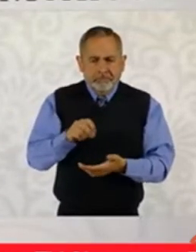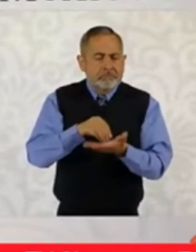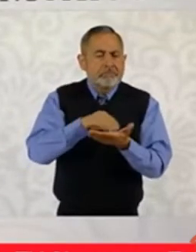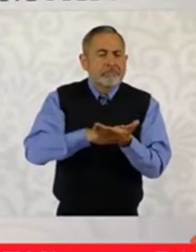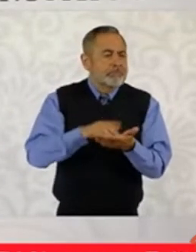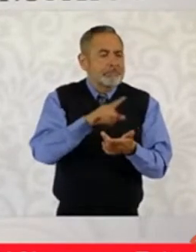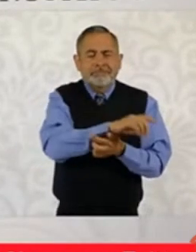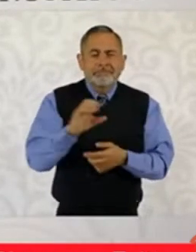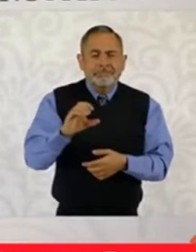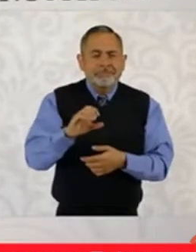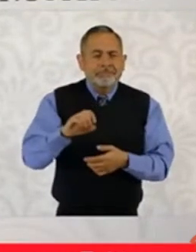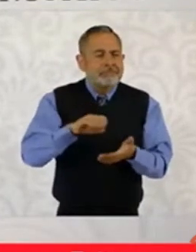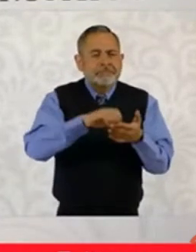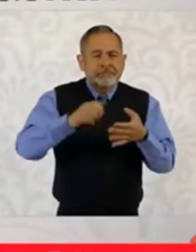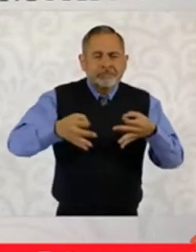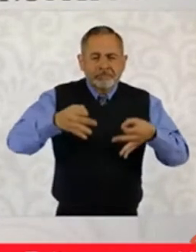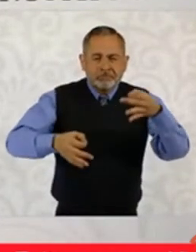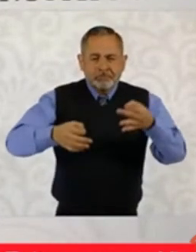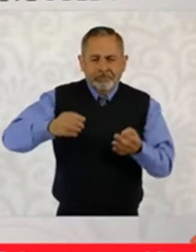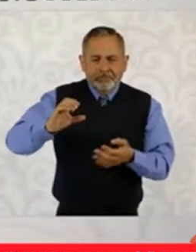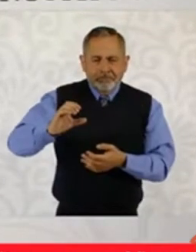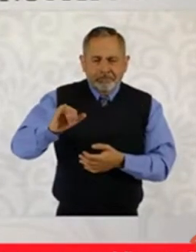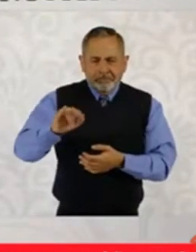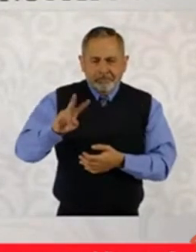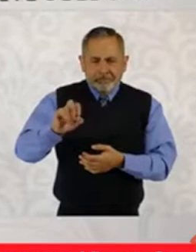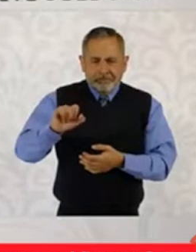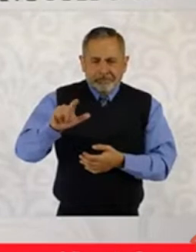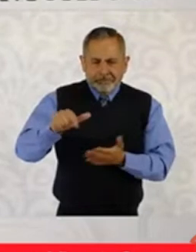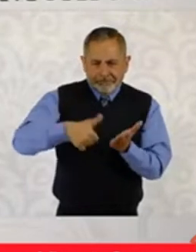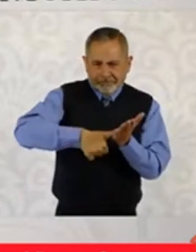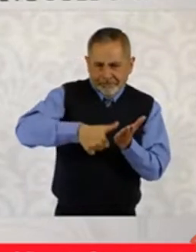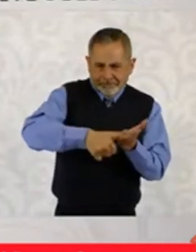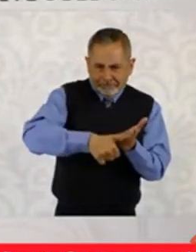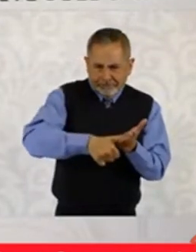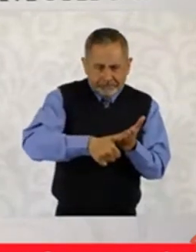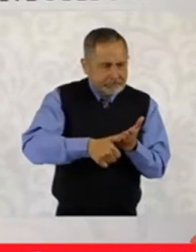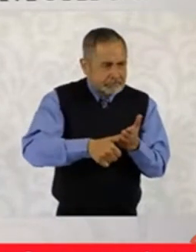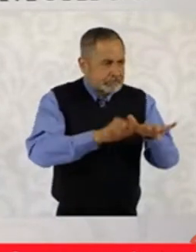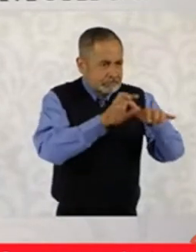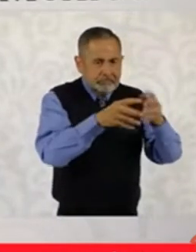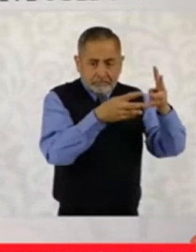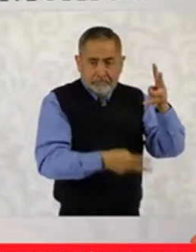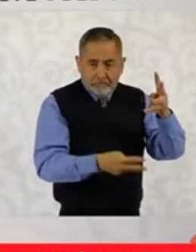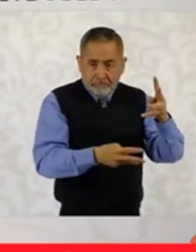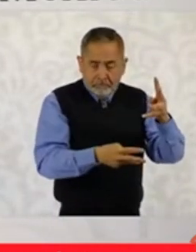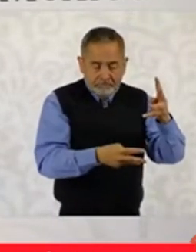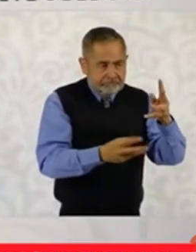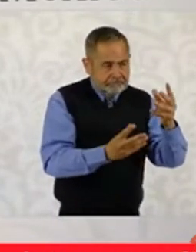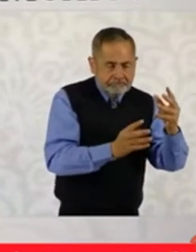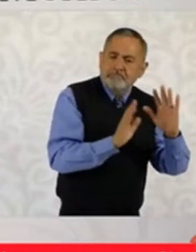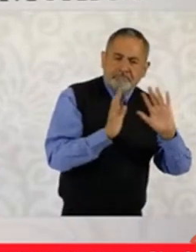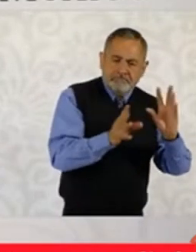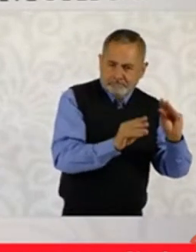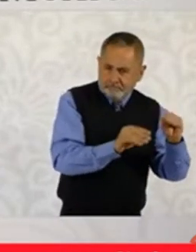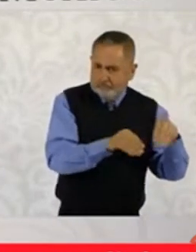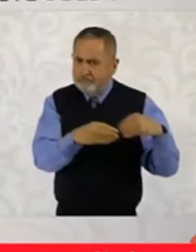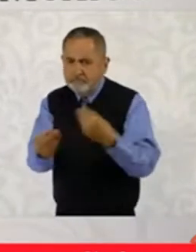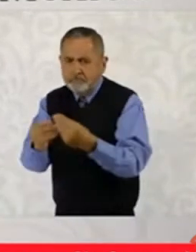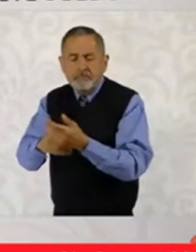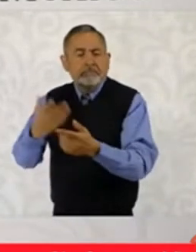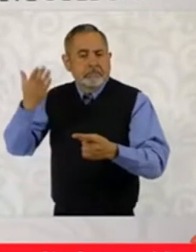registros civiles, esa ya más o menos está concentrada. Eso se hizo durante el gobierno del presidente López Obrador, muy